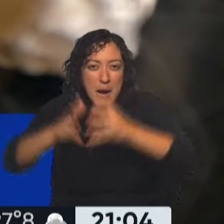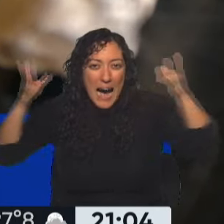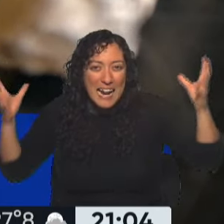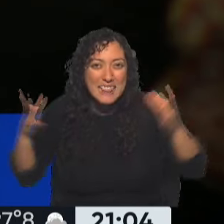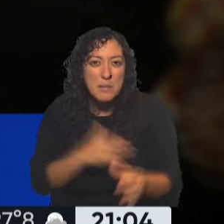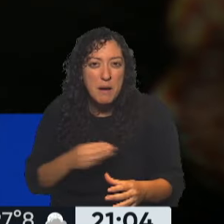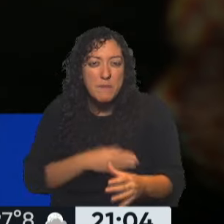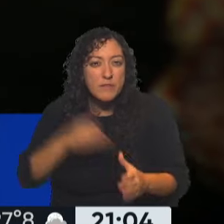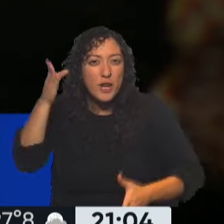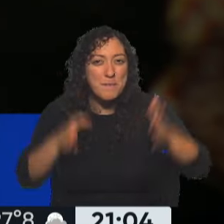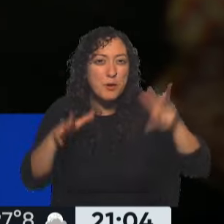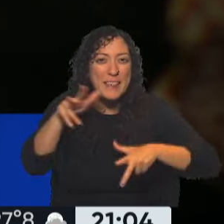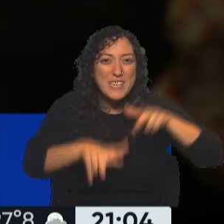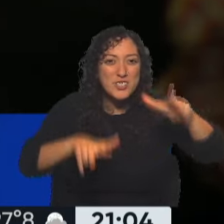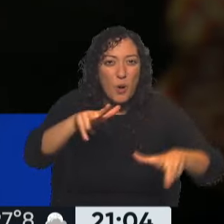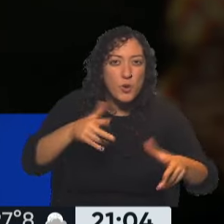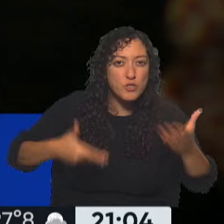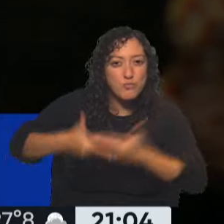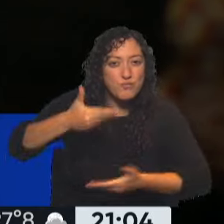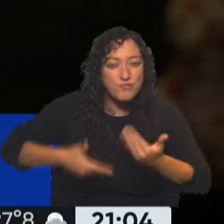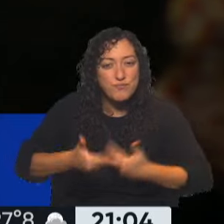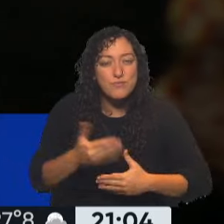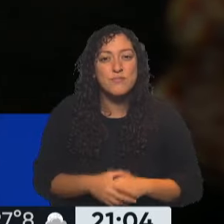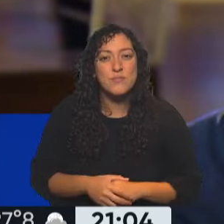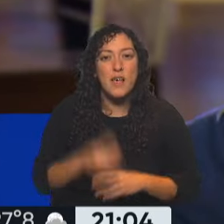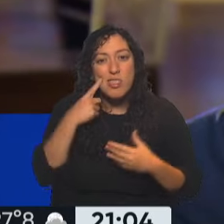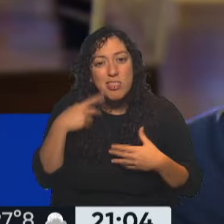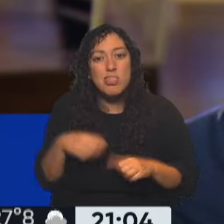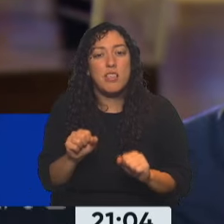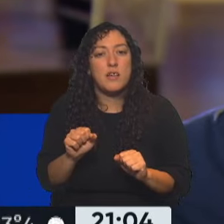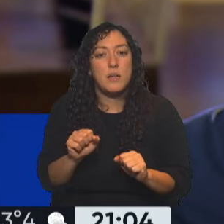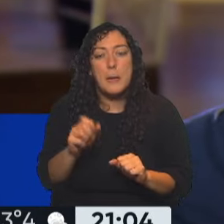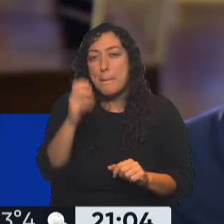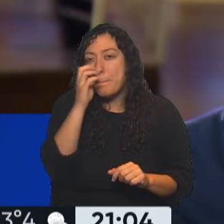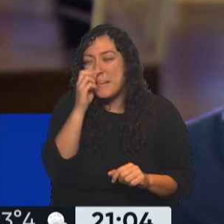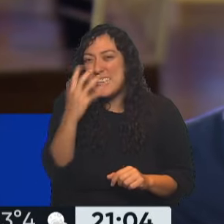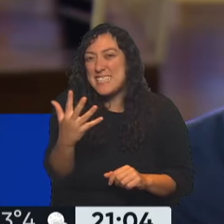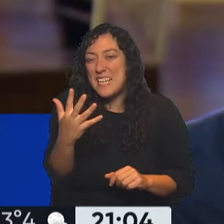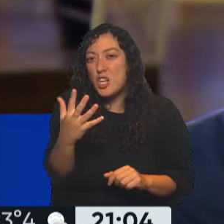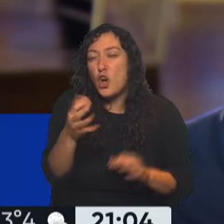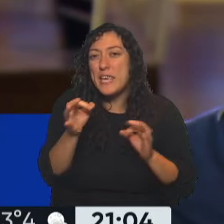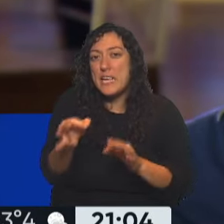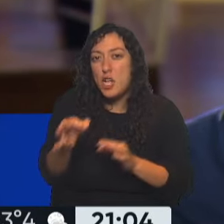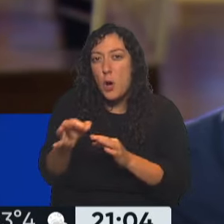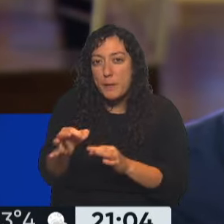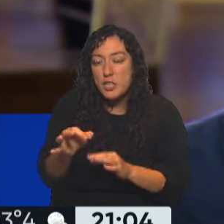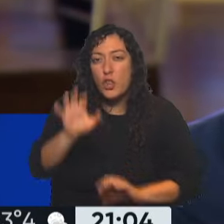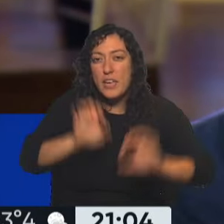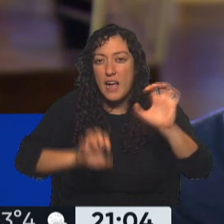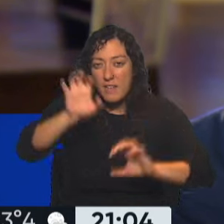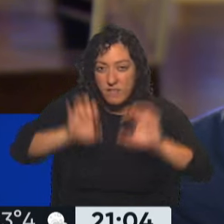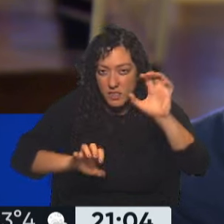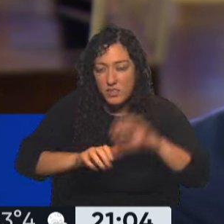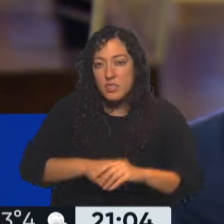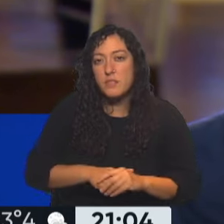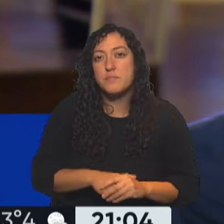la época de los dinosaurios. El descubrimiento fue realizado a 25 kilómetros del Calafate, provincia de Santa Cruz. Es